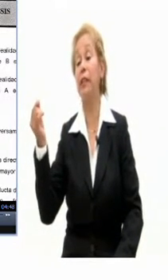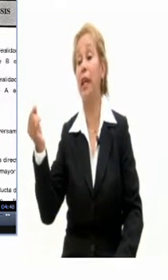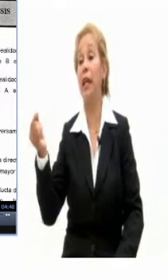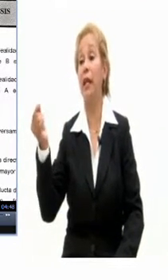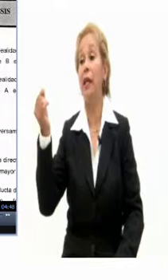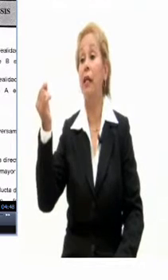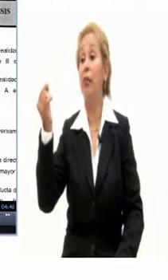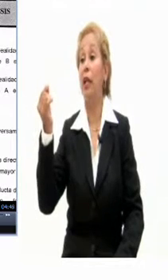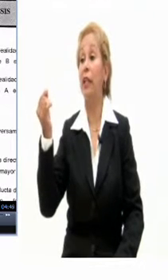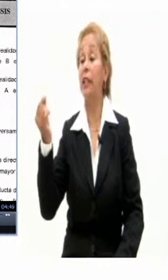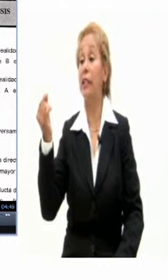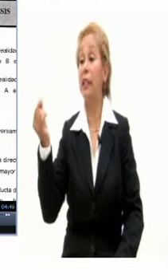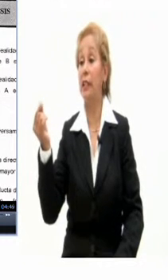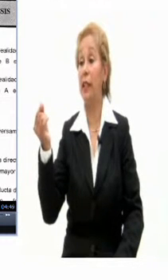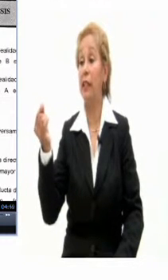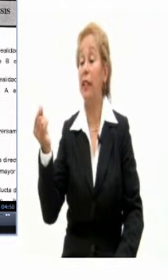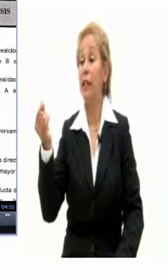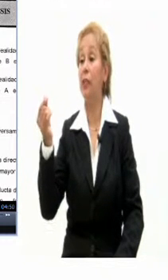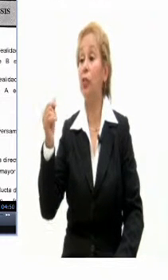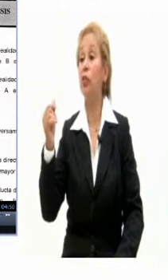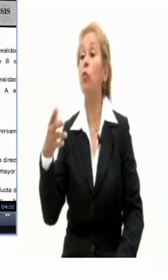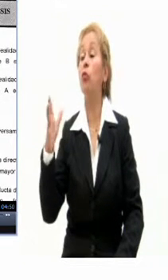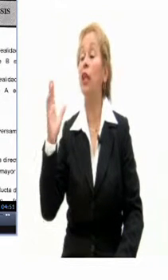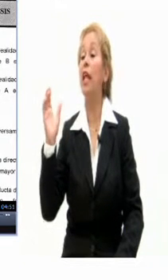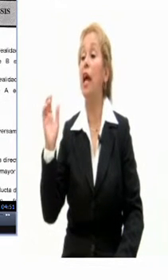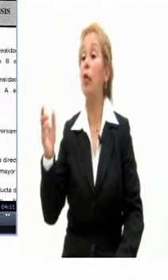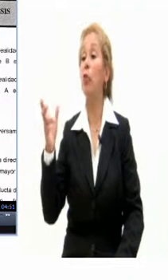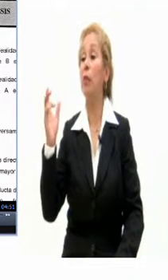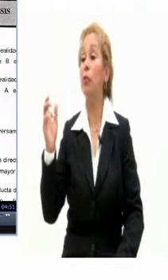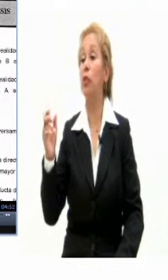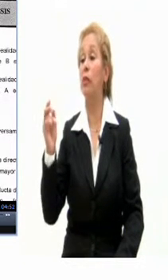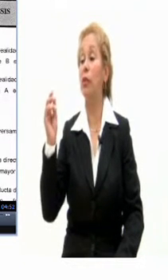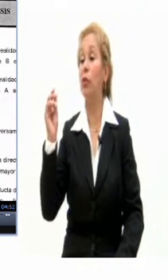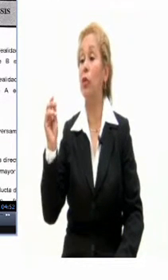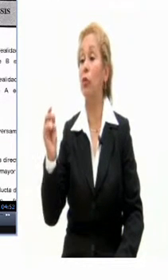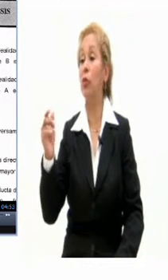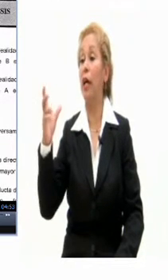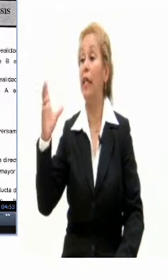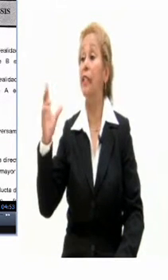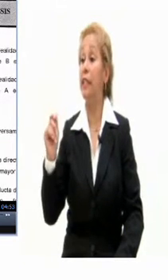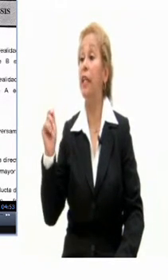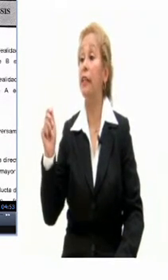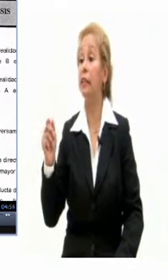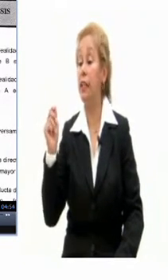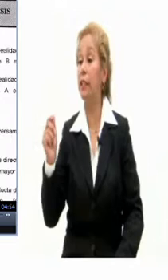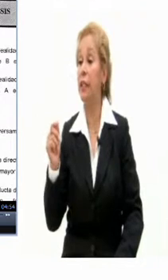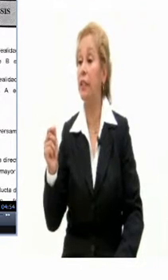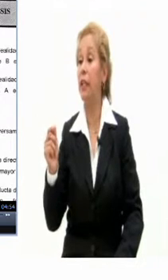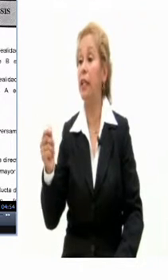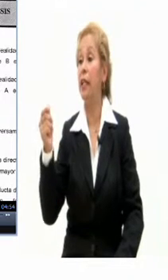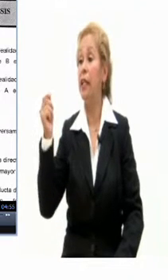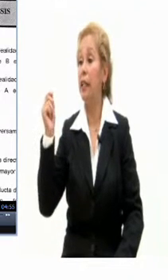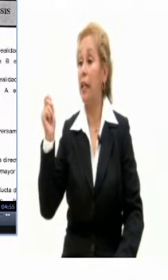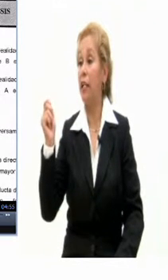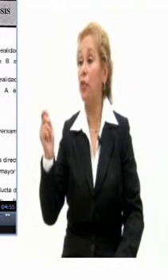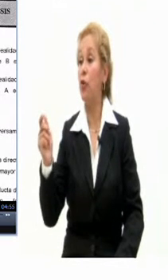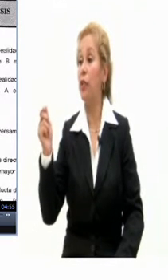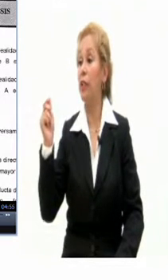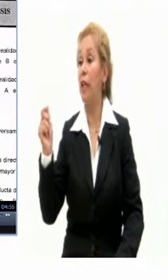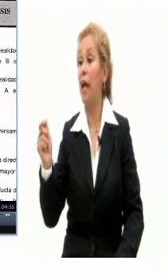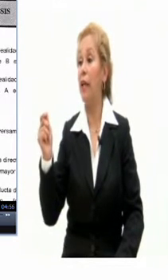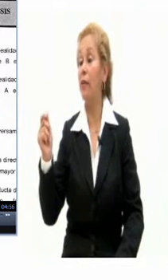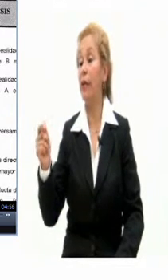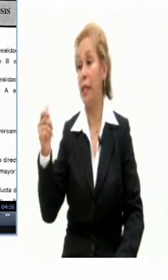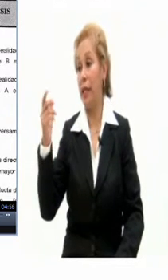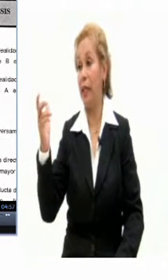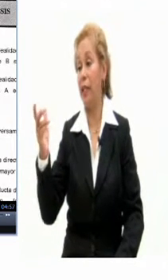realidad está representada por la letra Z. Entonces, ¿cómo sería una posible conjetura? Sí, sí existe